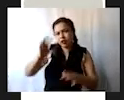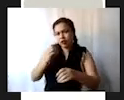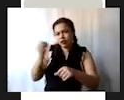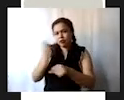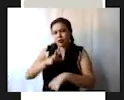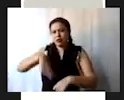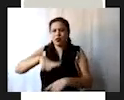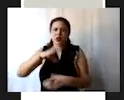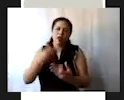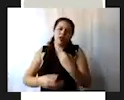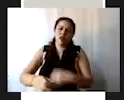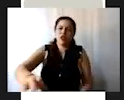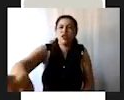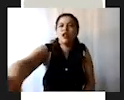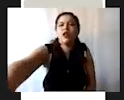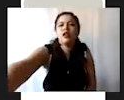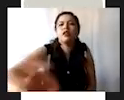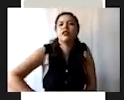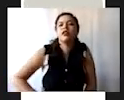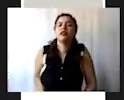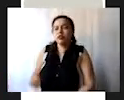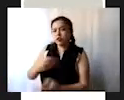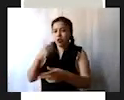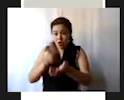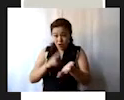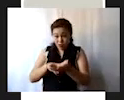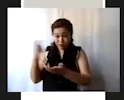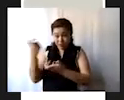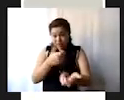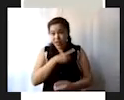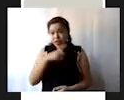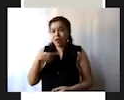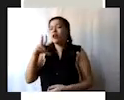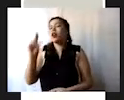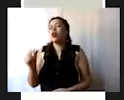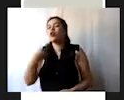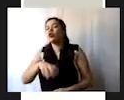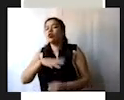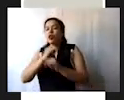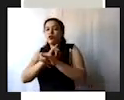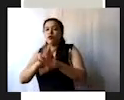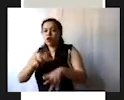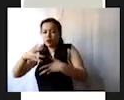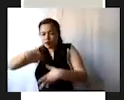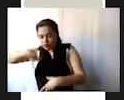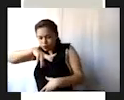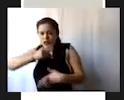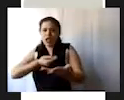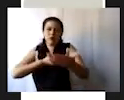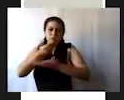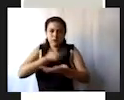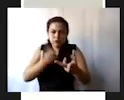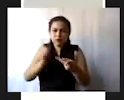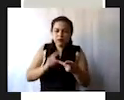todo afortunadamente tiene costo. Entonces es más sobre dónde encontrar la información, cómo compartirla, quién tiene